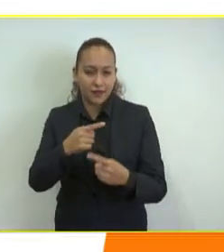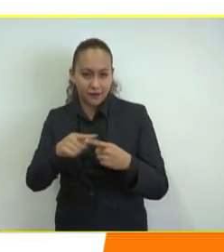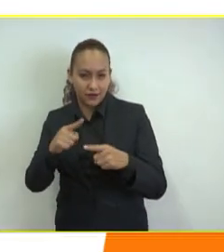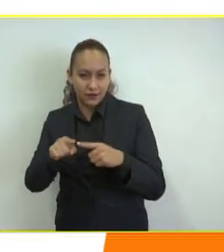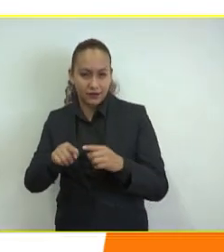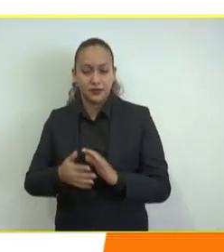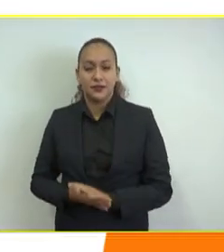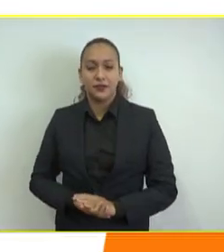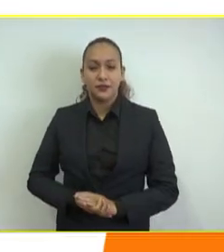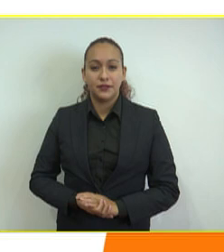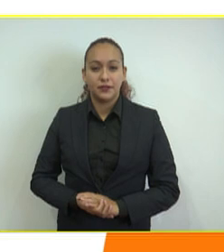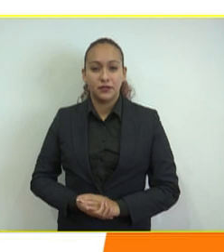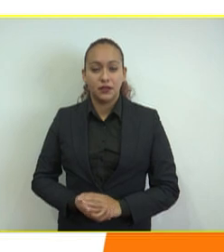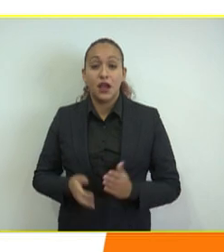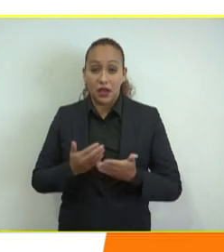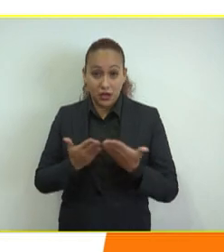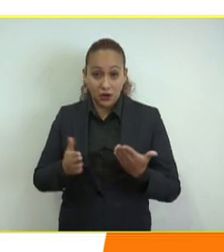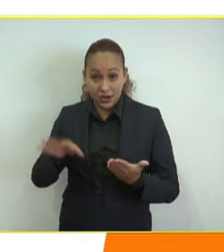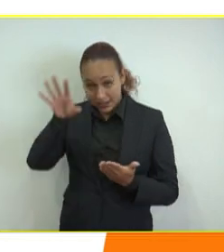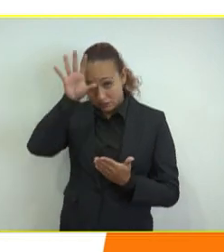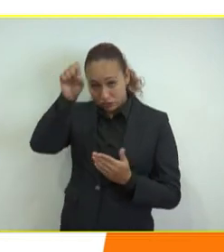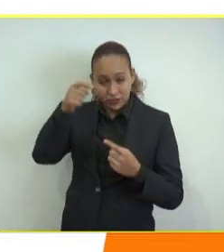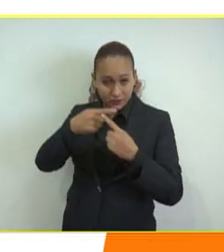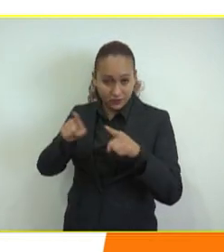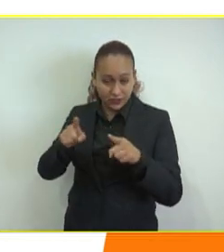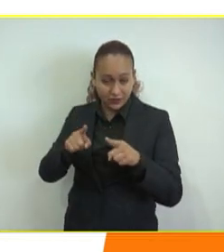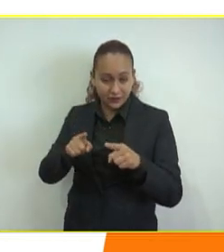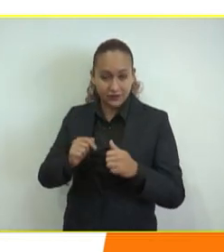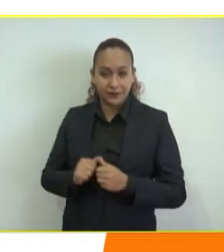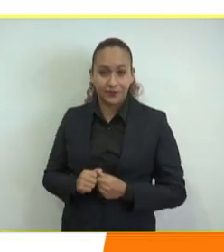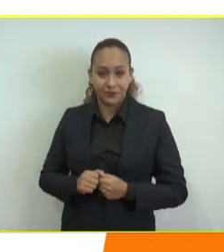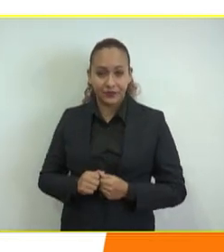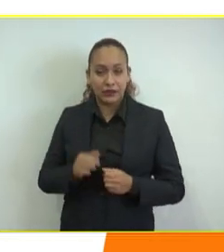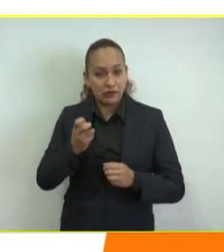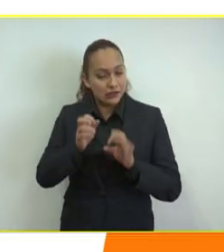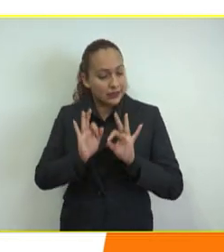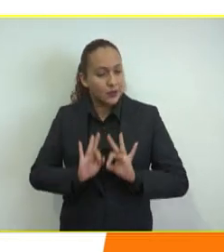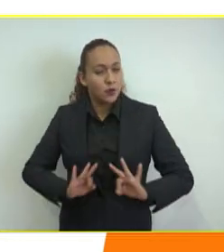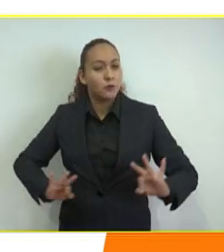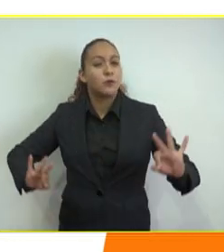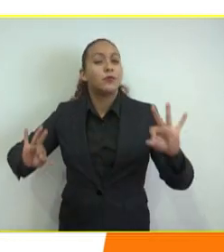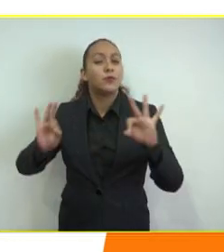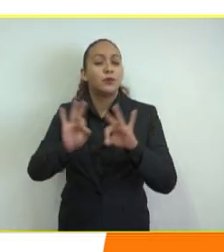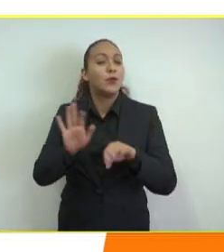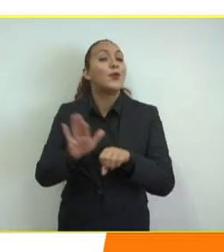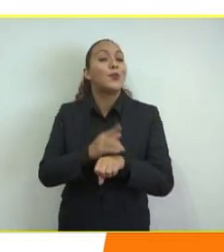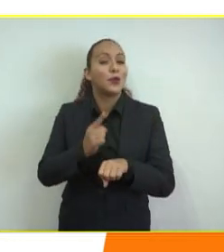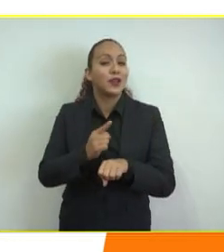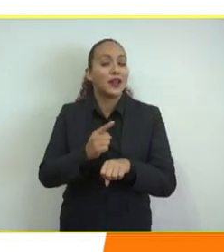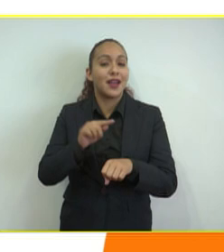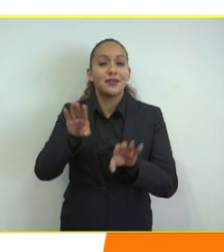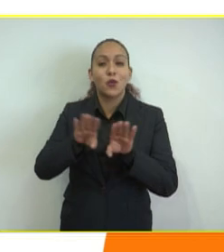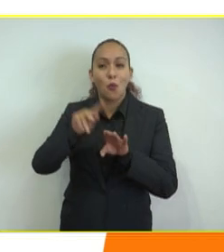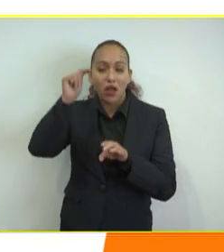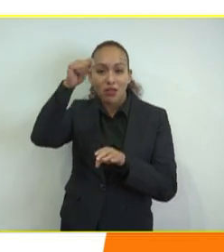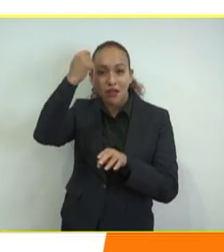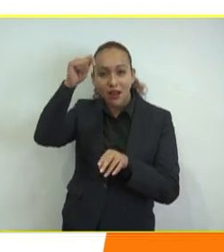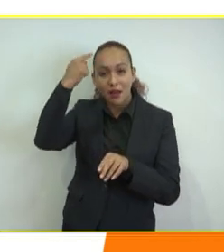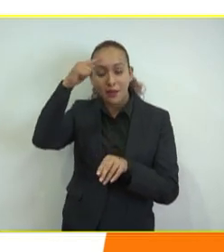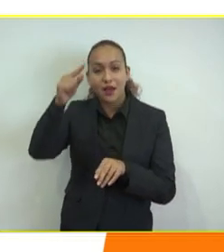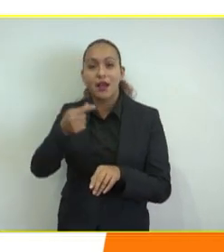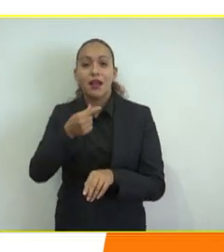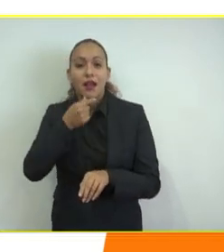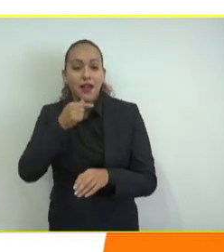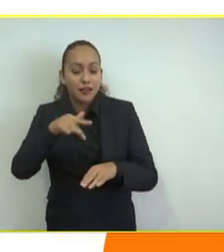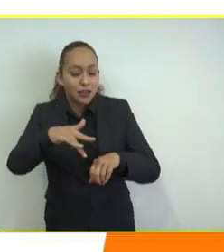Recapitulando, los conceptos antes mencionados resultan de vital importancia, ya que son las bases teóricas sobre las cuales